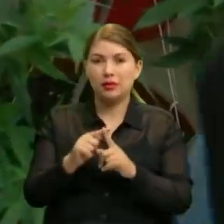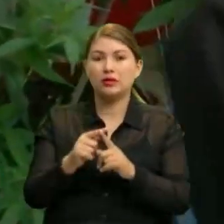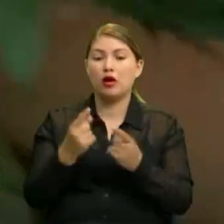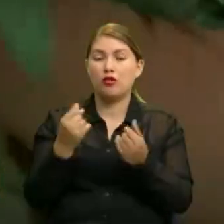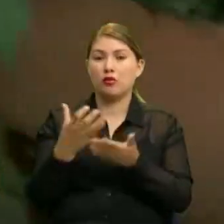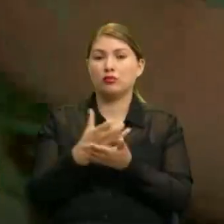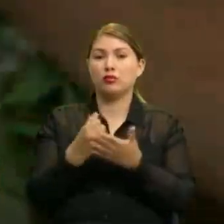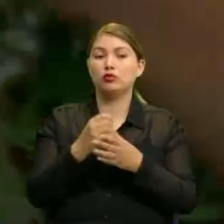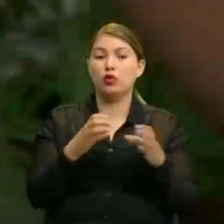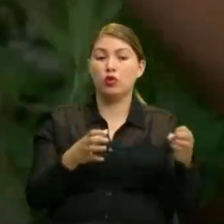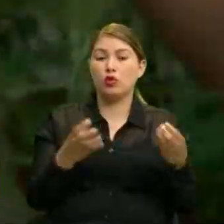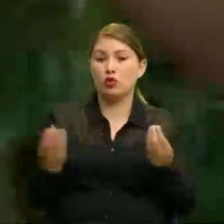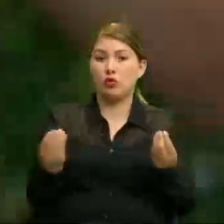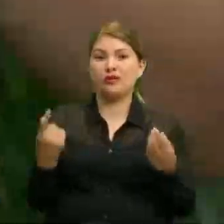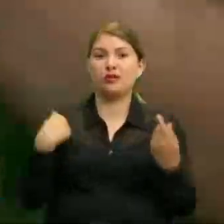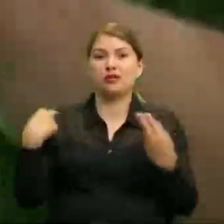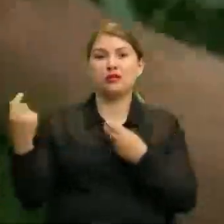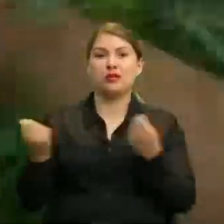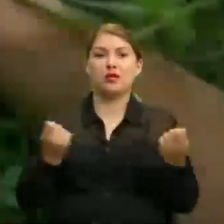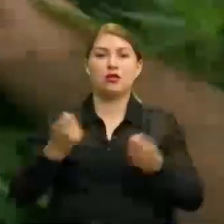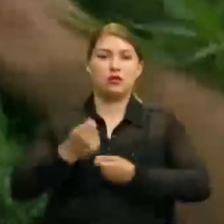las finanzas de los grupos que controlan estos negocios